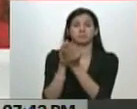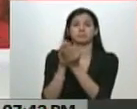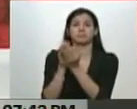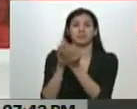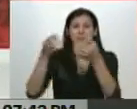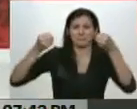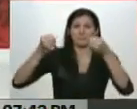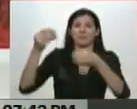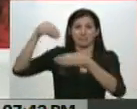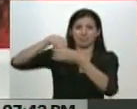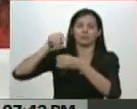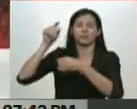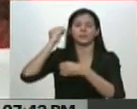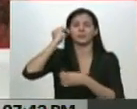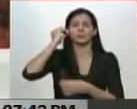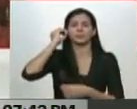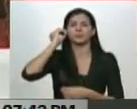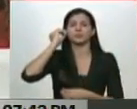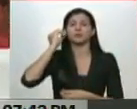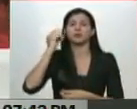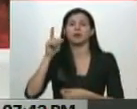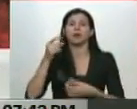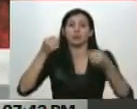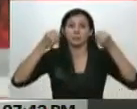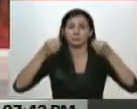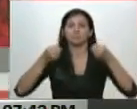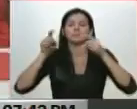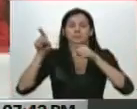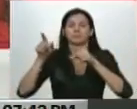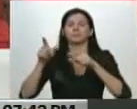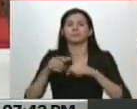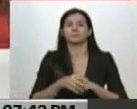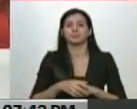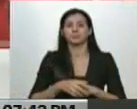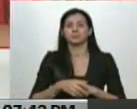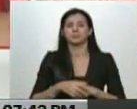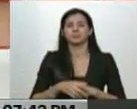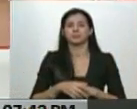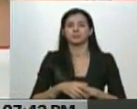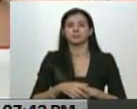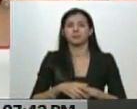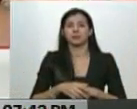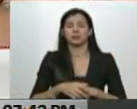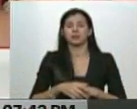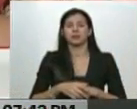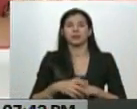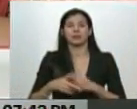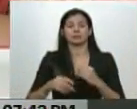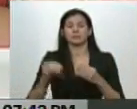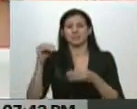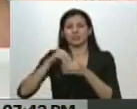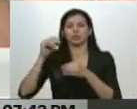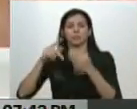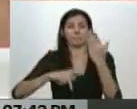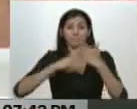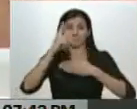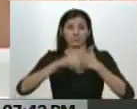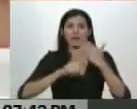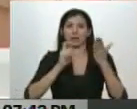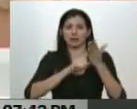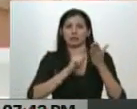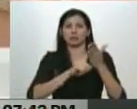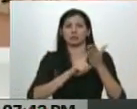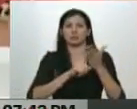Margarita, está dentro de un grupo de recintos penitenciarios que dentro de los planes se iban a